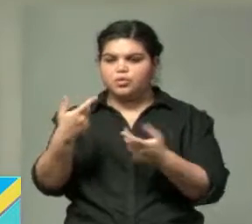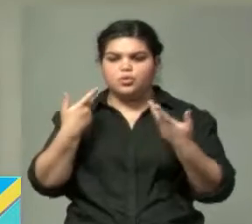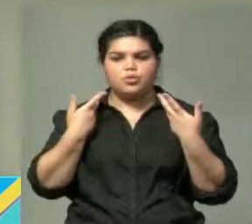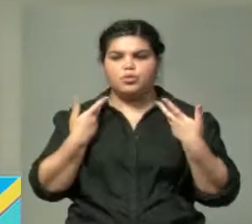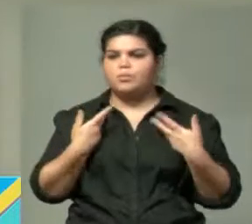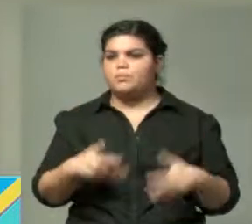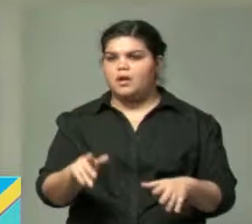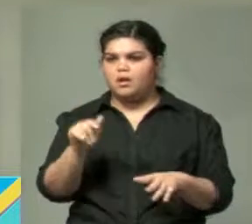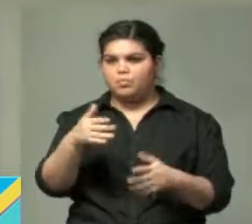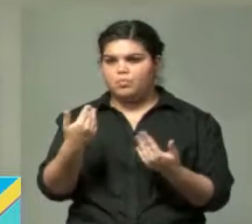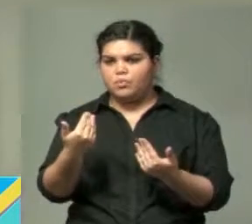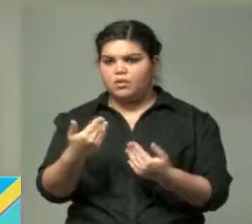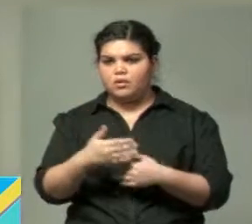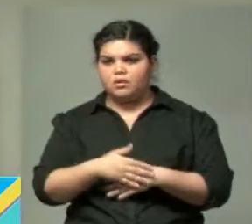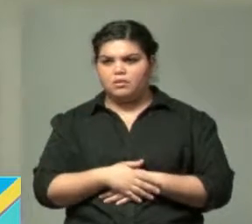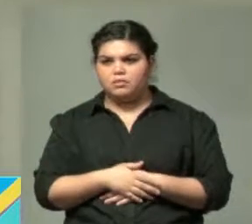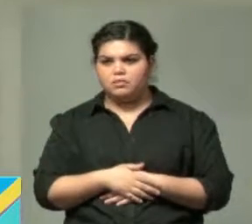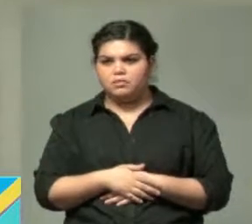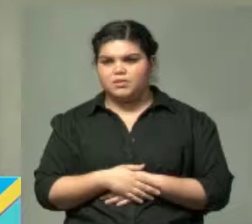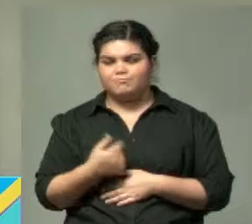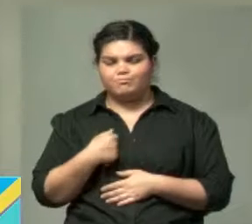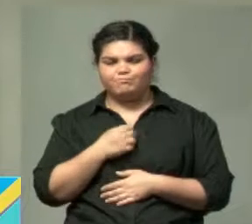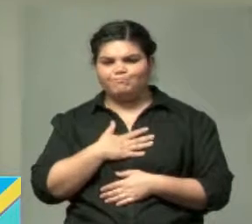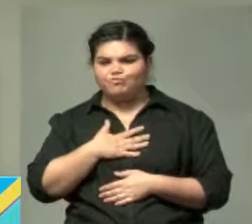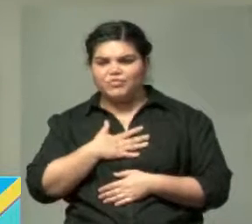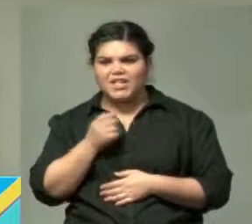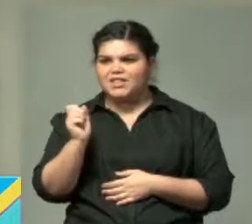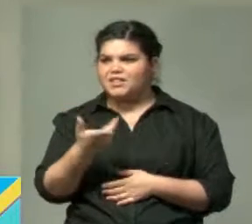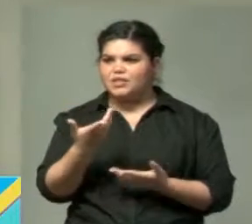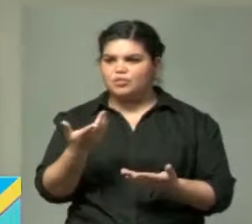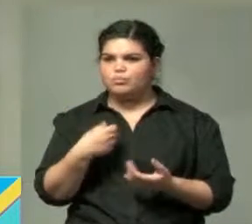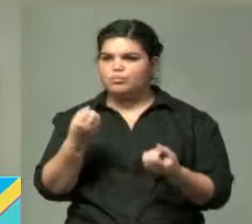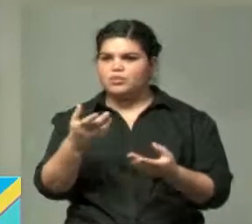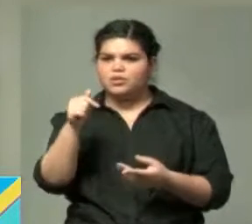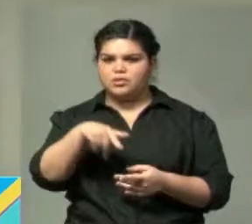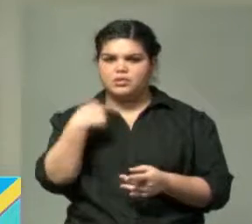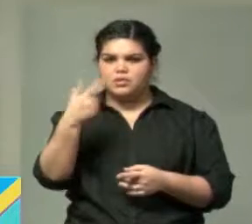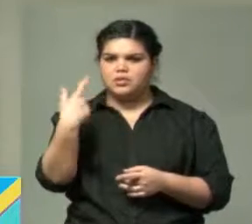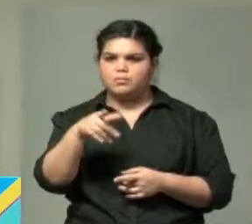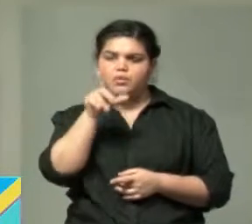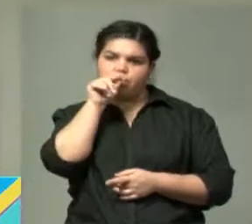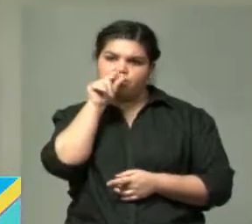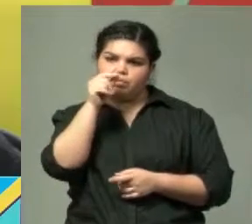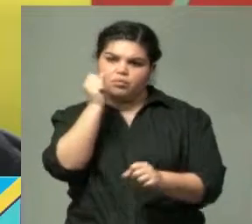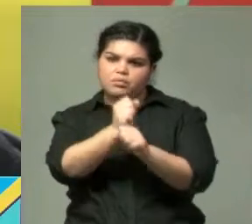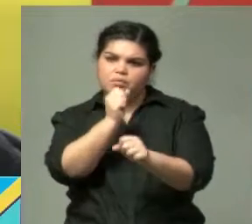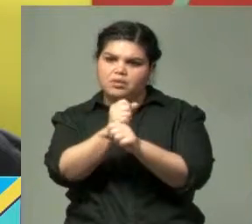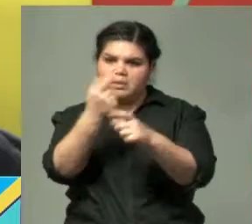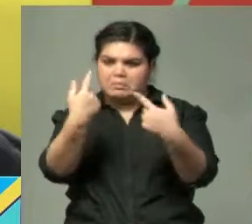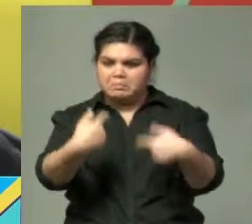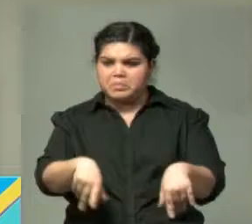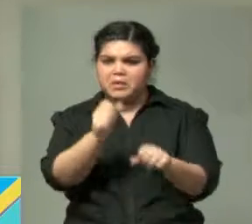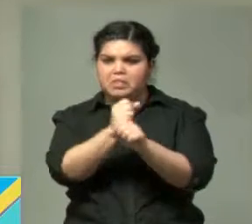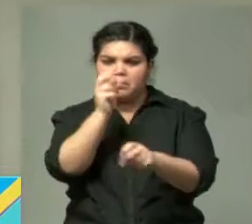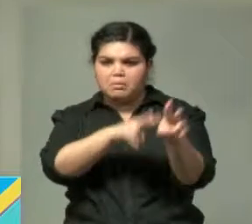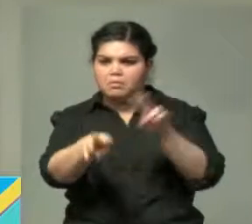normalizadores, por decirlo de alguna forma, un poco de ruido me hace, porque bueno, yo por ejemplo vengo revisando redes sociales de búsqueda laboral y me he